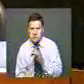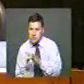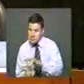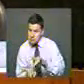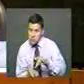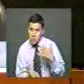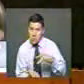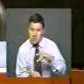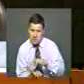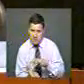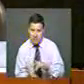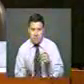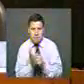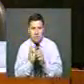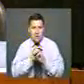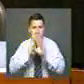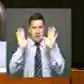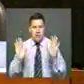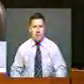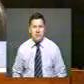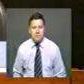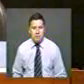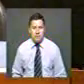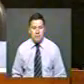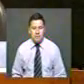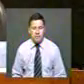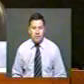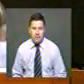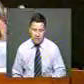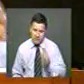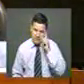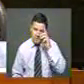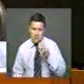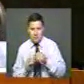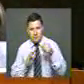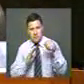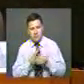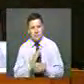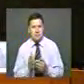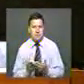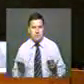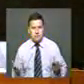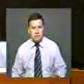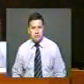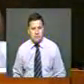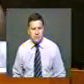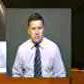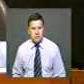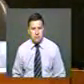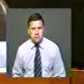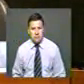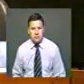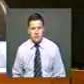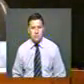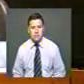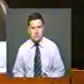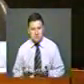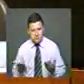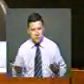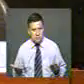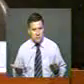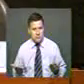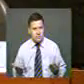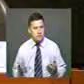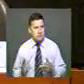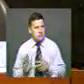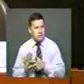asistentes, la claridad de las ideas, la profundidad también de los argumentos. La